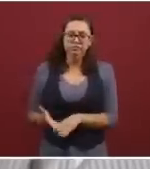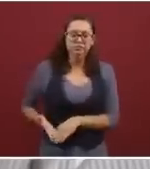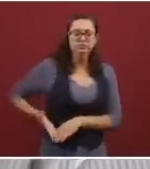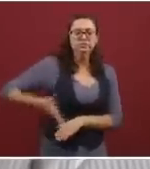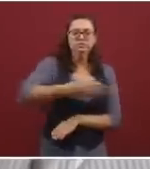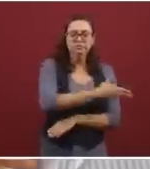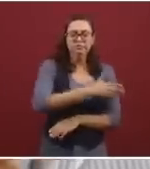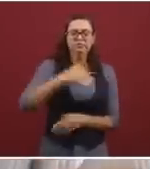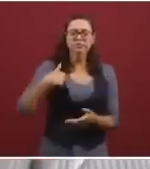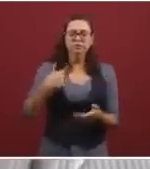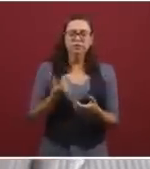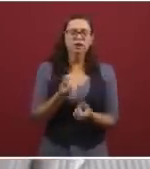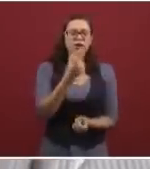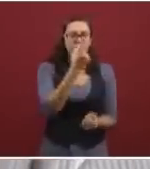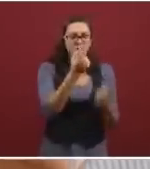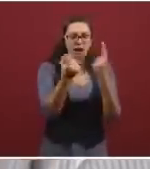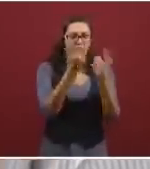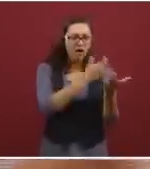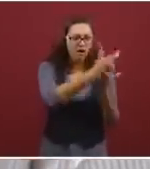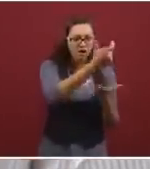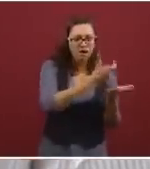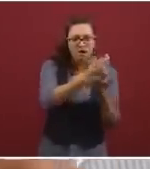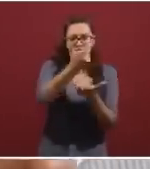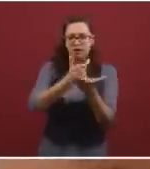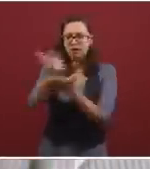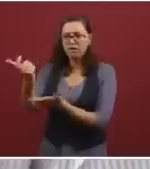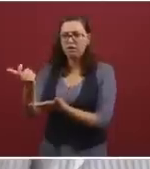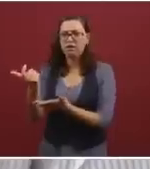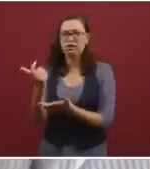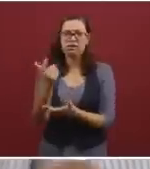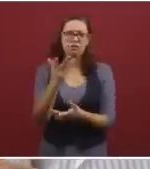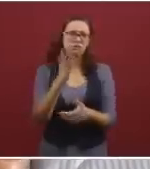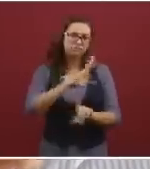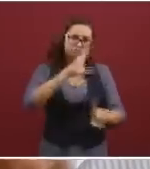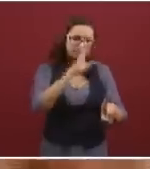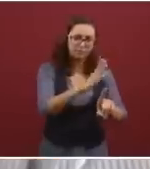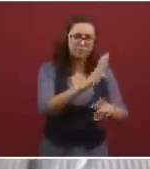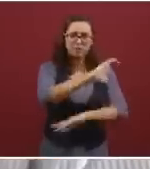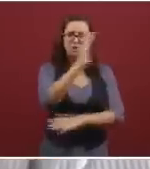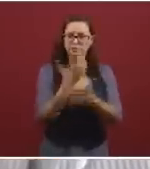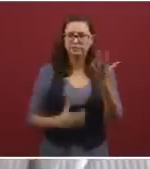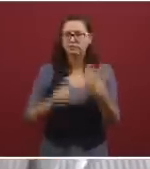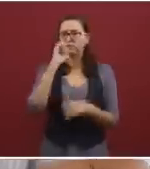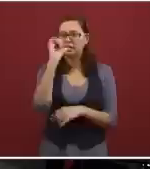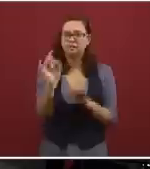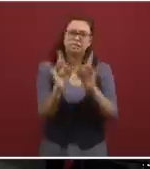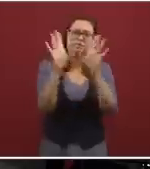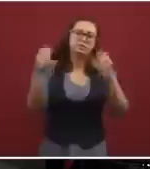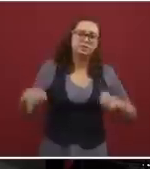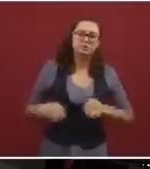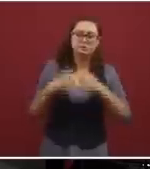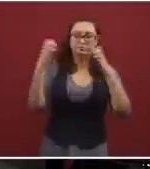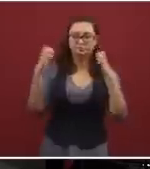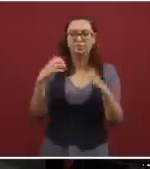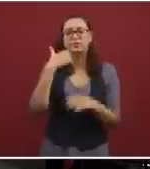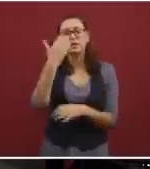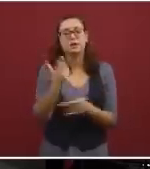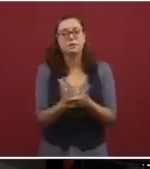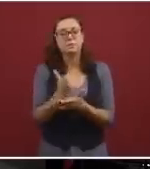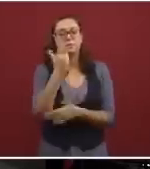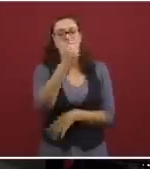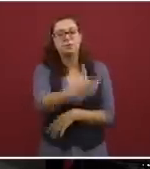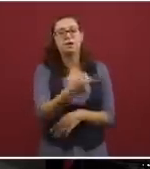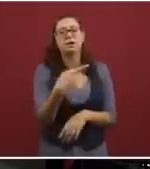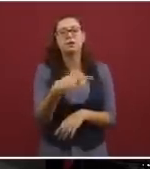pagar a algunos de esos que usted dice que eran asignaciones directas o trabajos emergentes, que se les intentó pagar